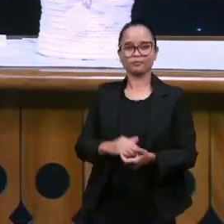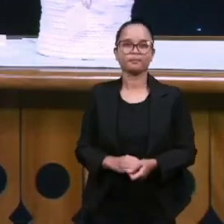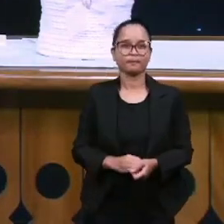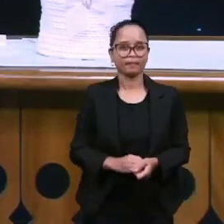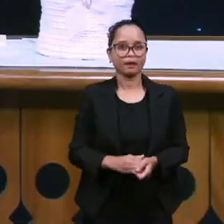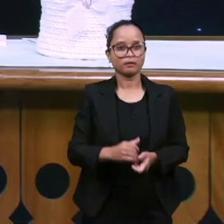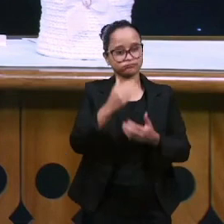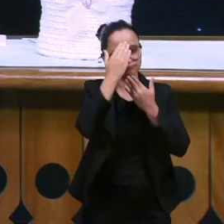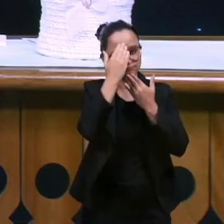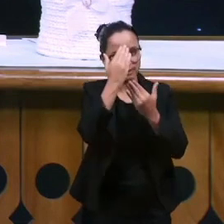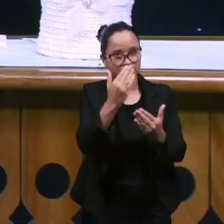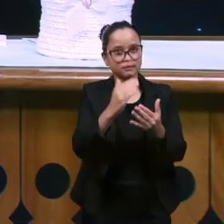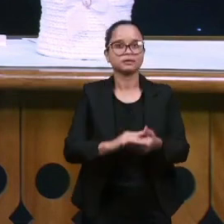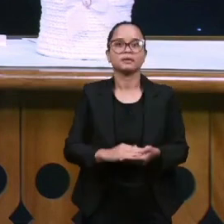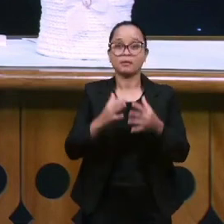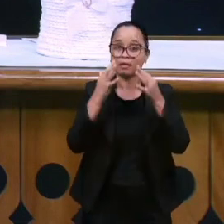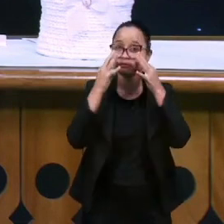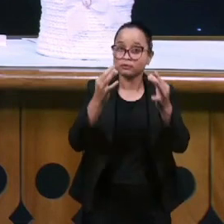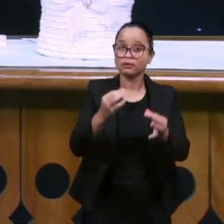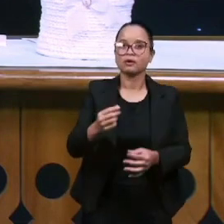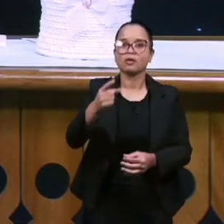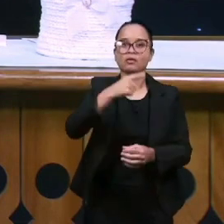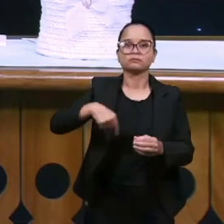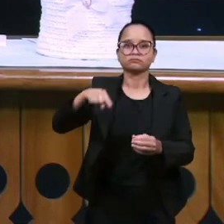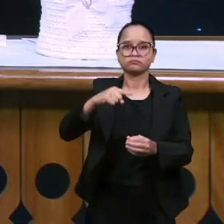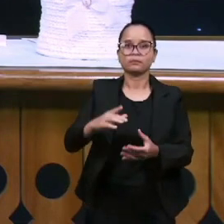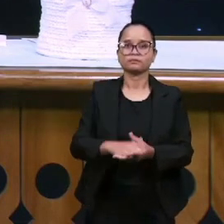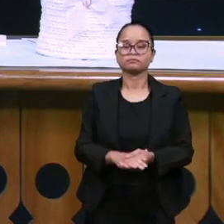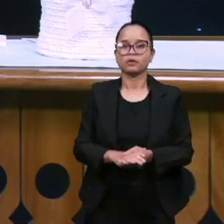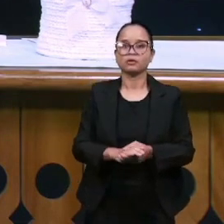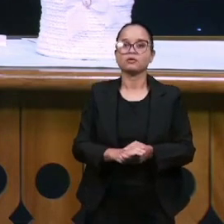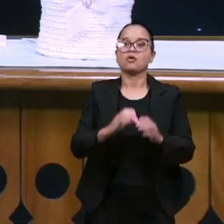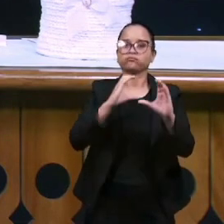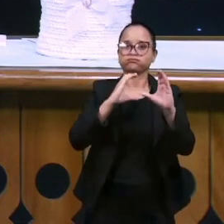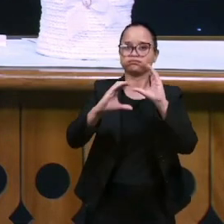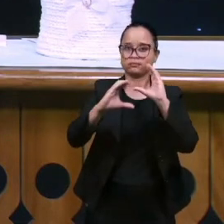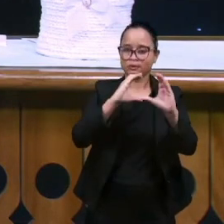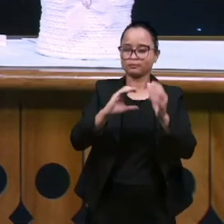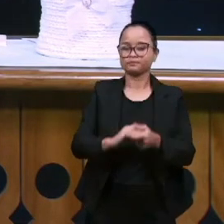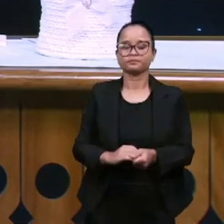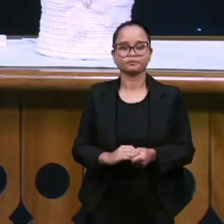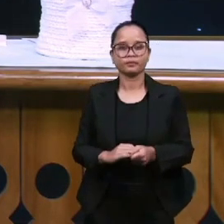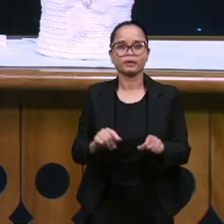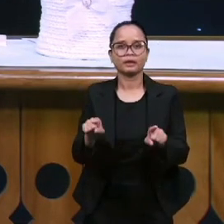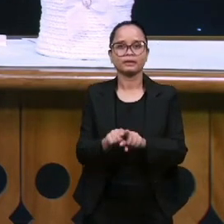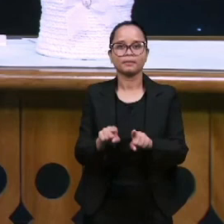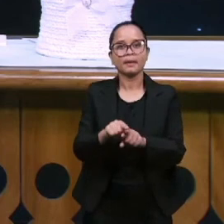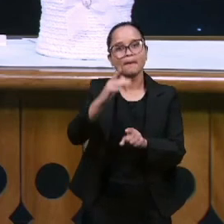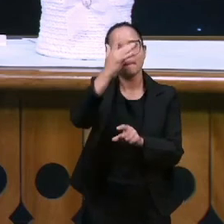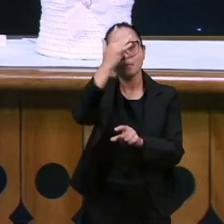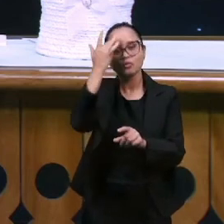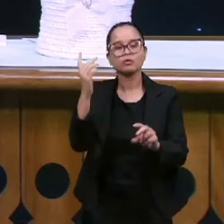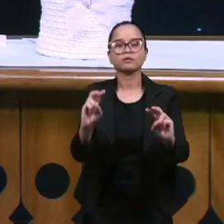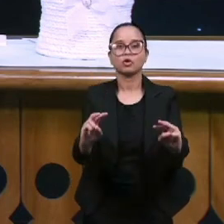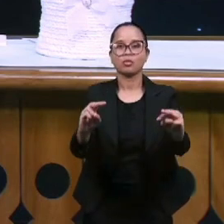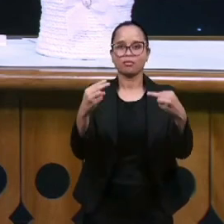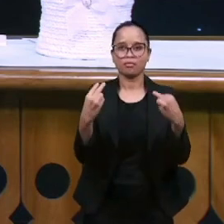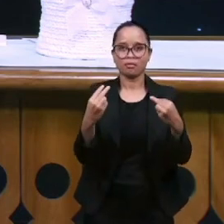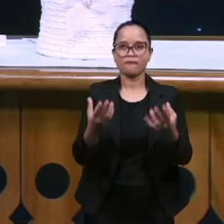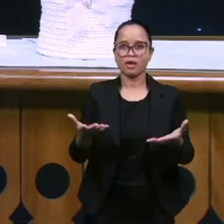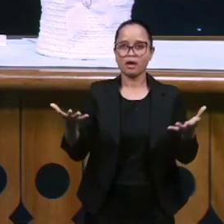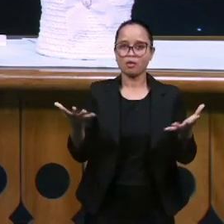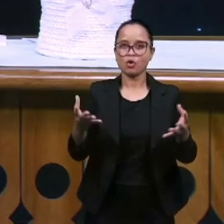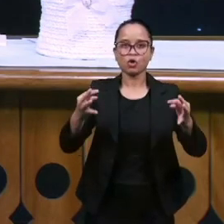Muchas gracias por la atención, nuestro comunicador. Y decimos a todos los que nos escuchan en este